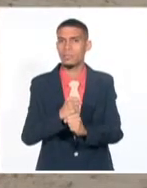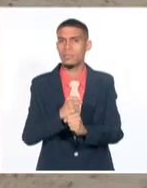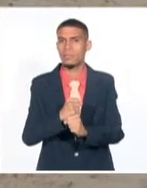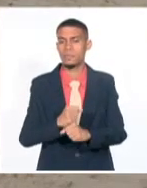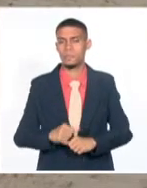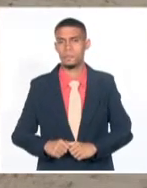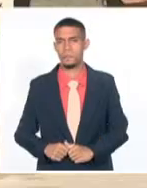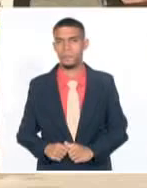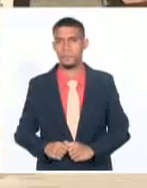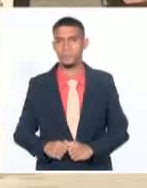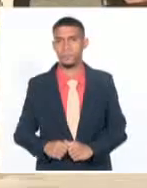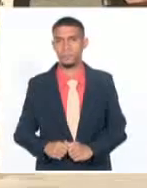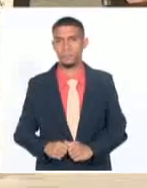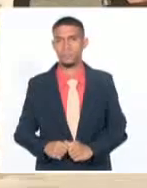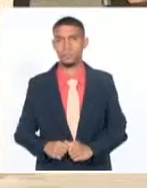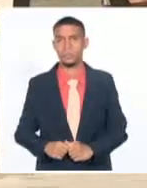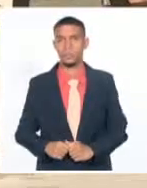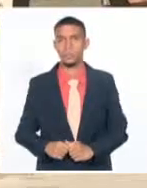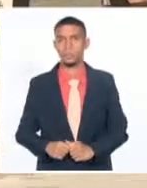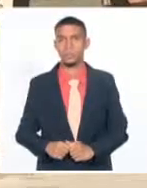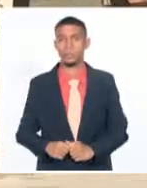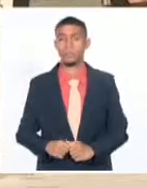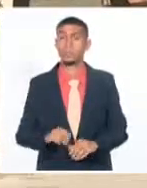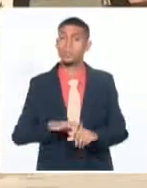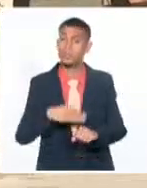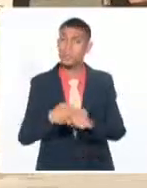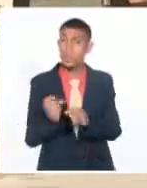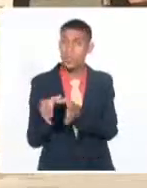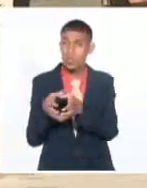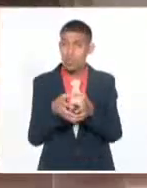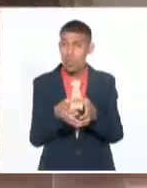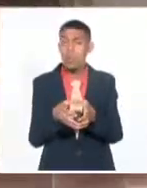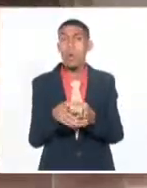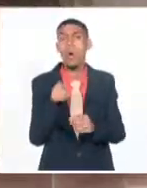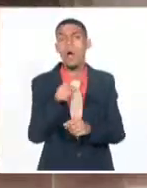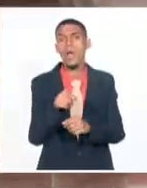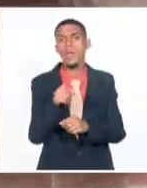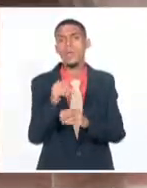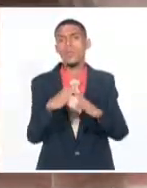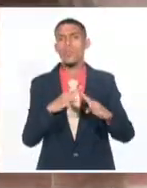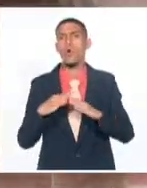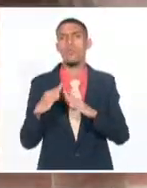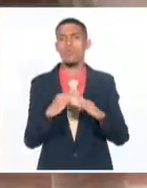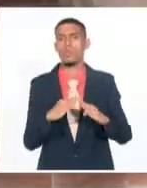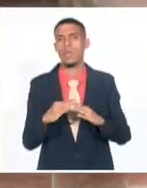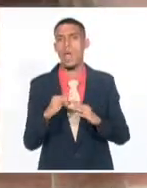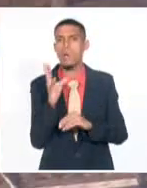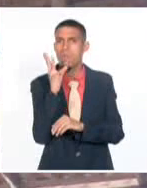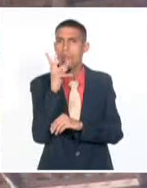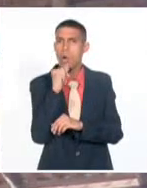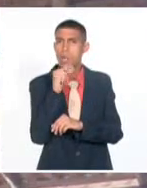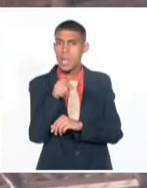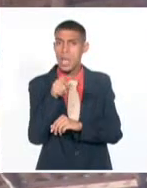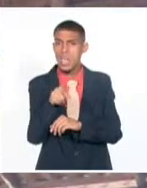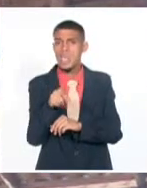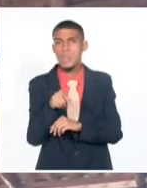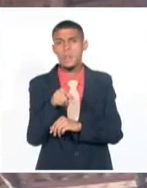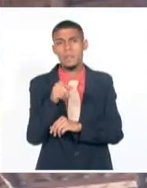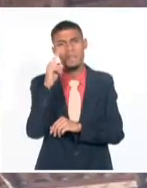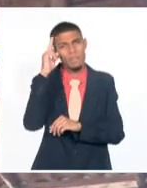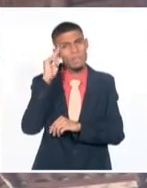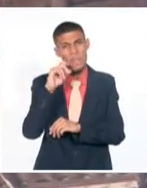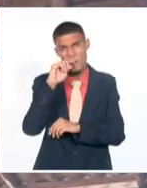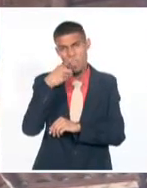del país. La comitiva se dirigió luego a la comunidad de Guardalavaca. Allí es preocupante el grado de deterioro que presenta el